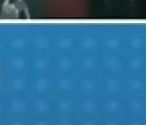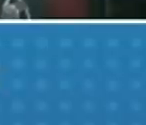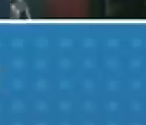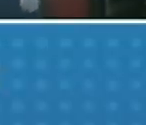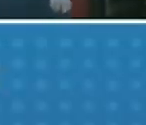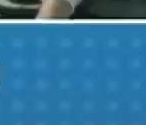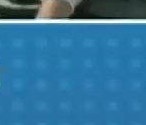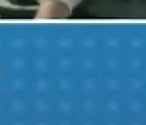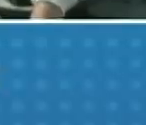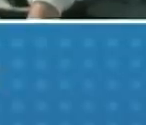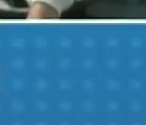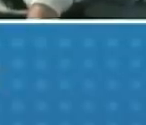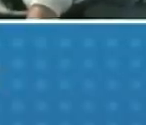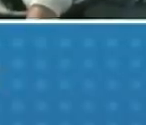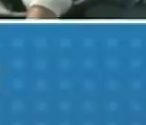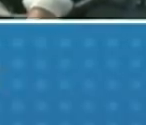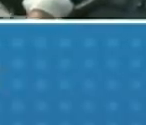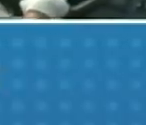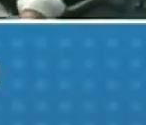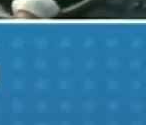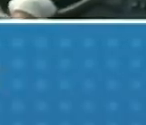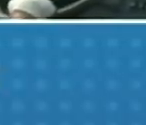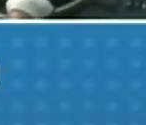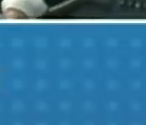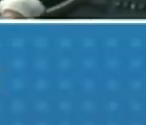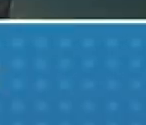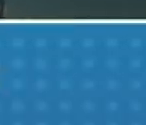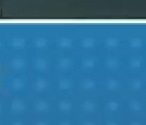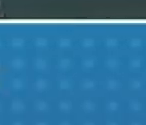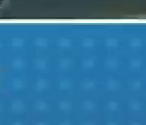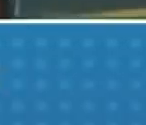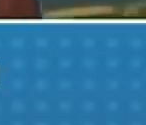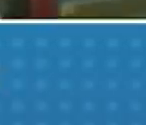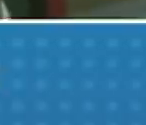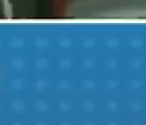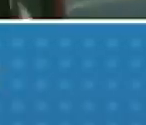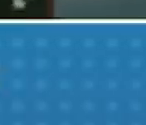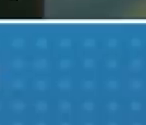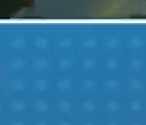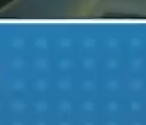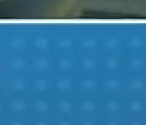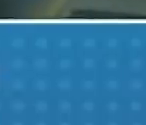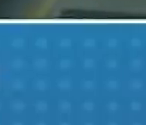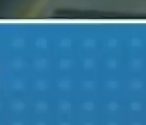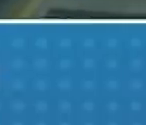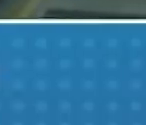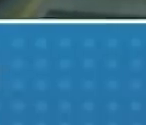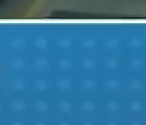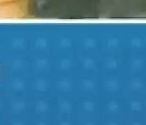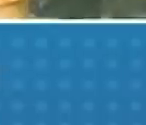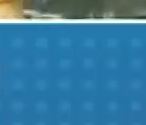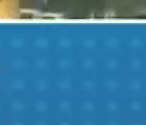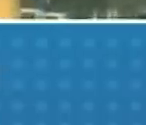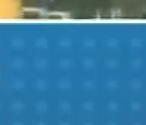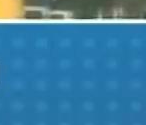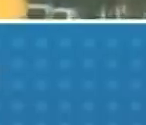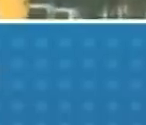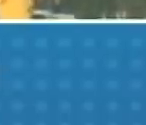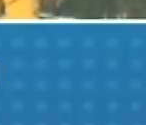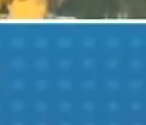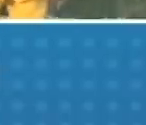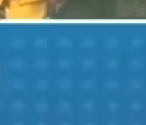de cada una de las unidades. Así es, mi comandante. Aquí la unión cívico-militar fortalecida,